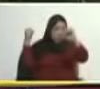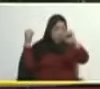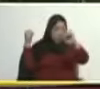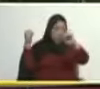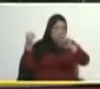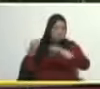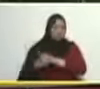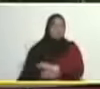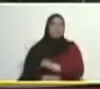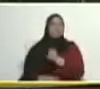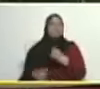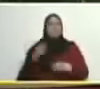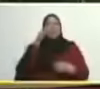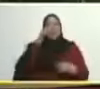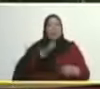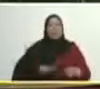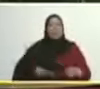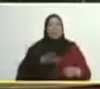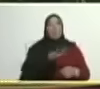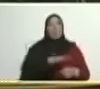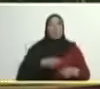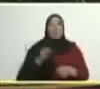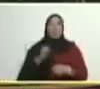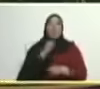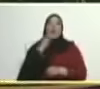el pueblo de Honduras.